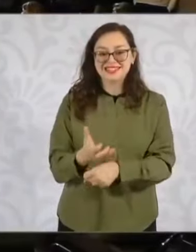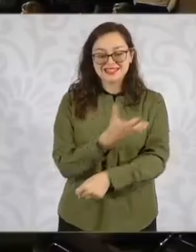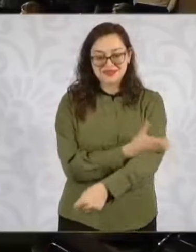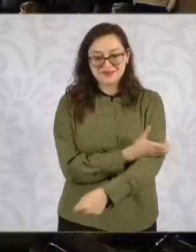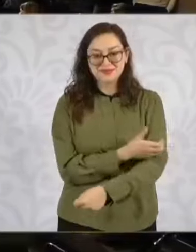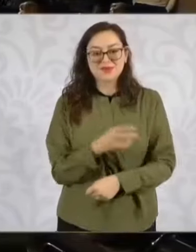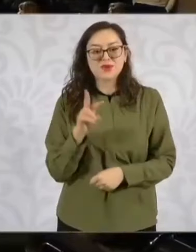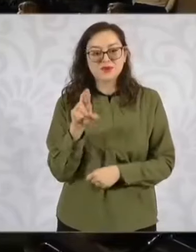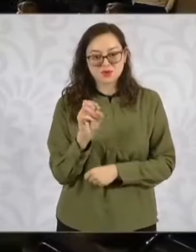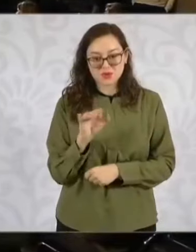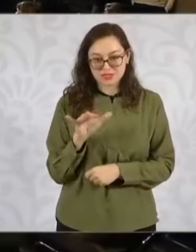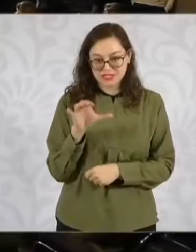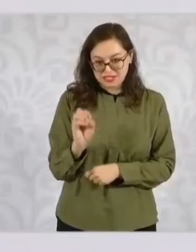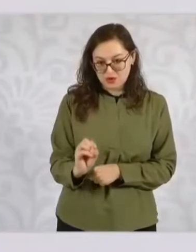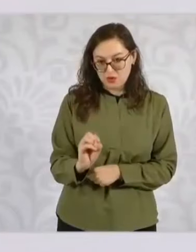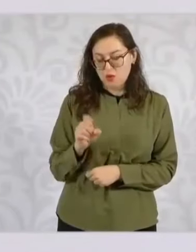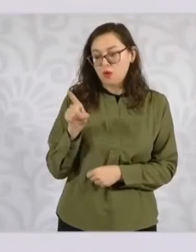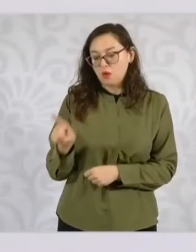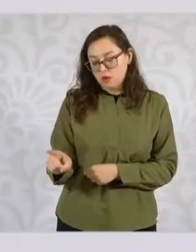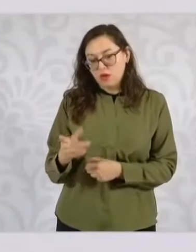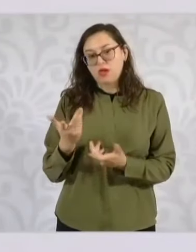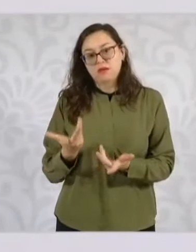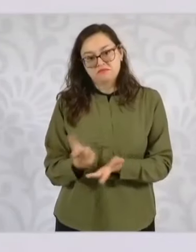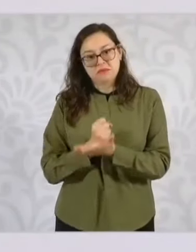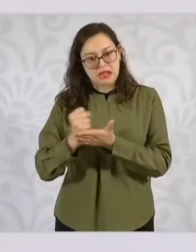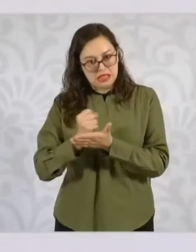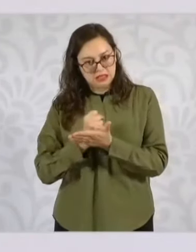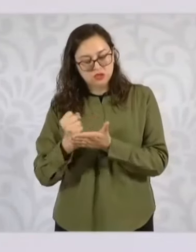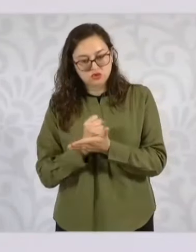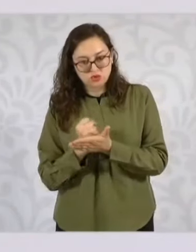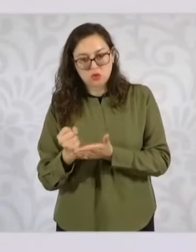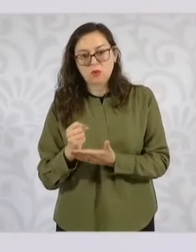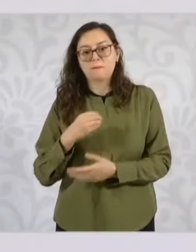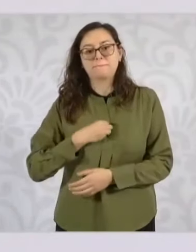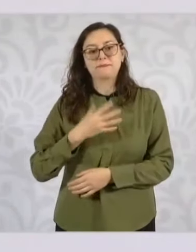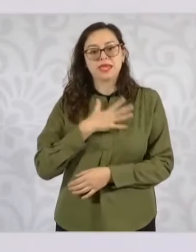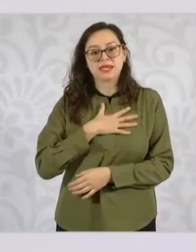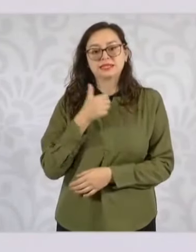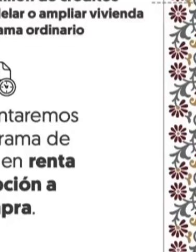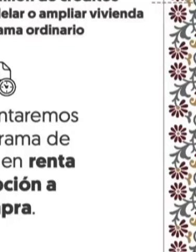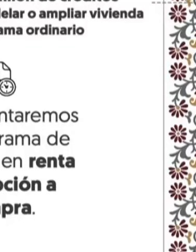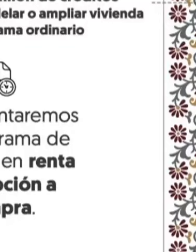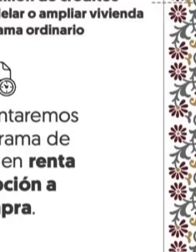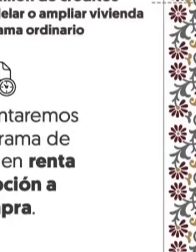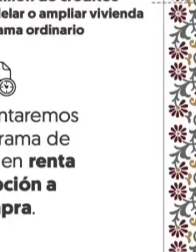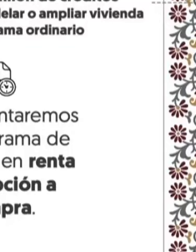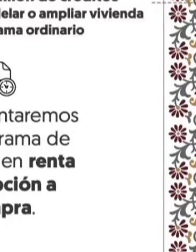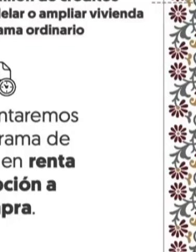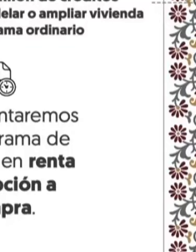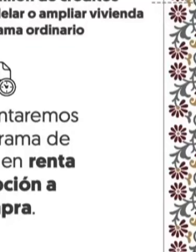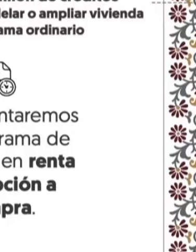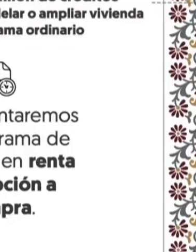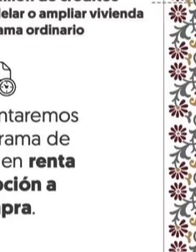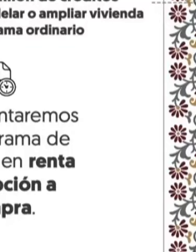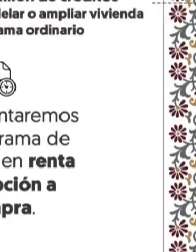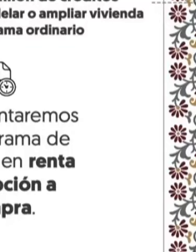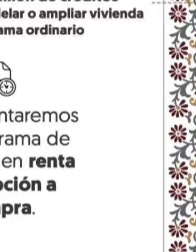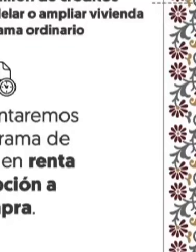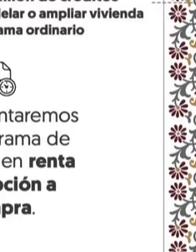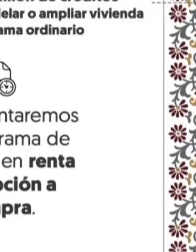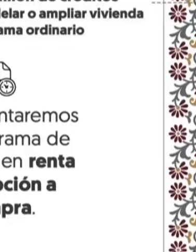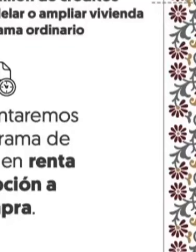para el Bienestar, que a través de Financiera vamos a financiar estas viviendas. Ahora lo vamos a explicar. Bueno, primero que